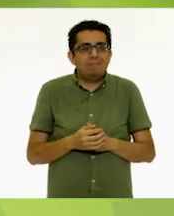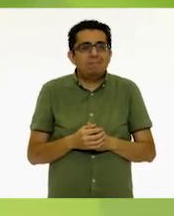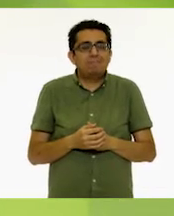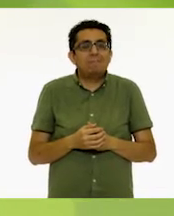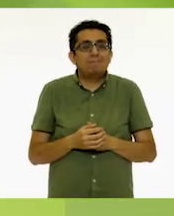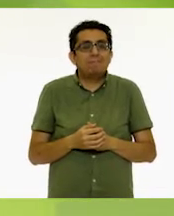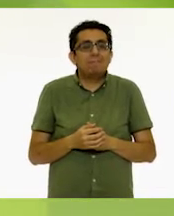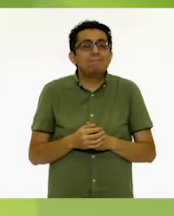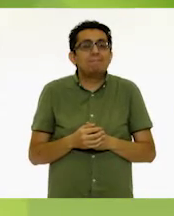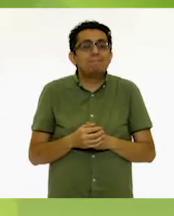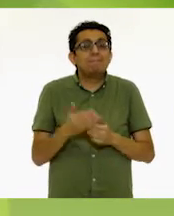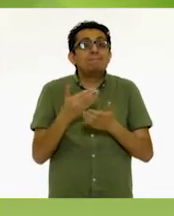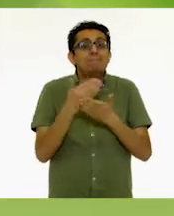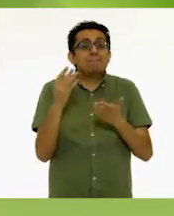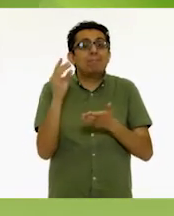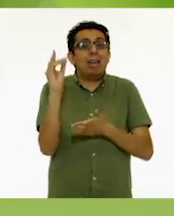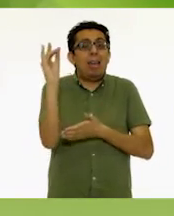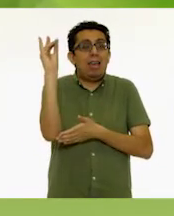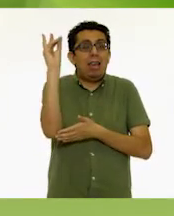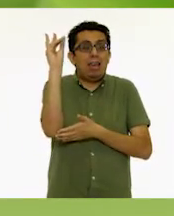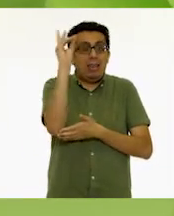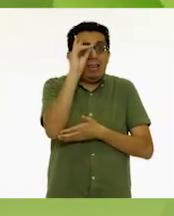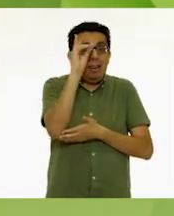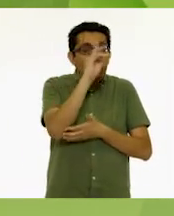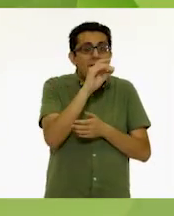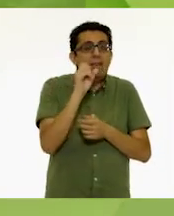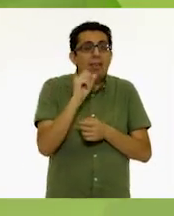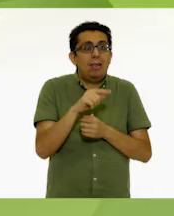¡Vamos con la jirafa y la muñeca!